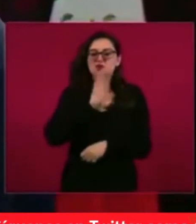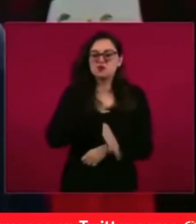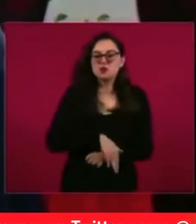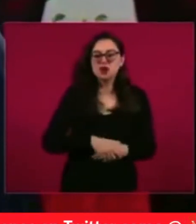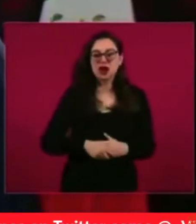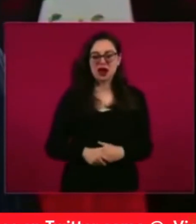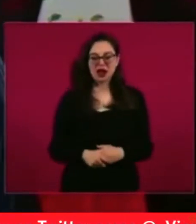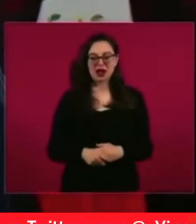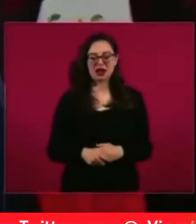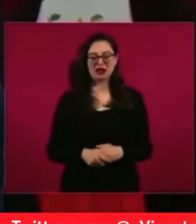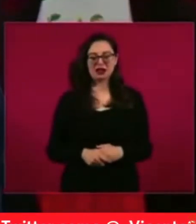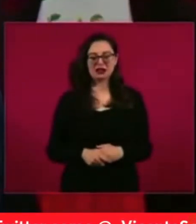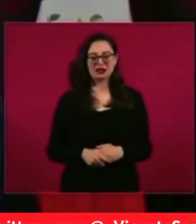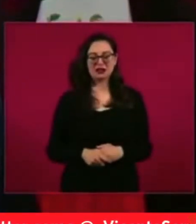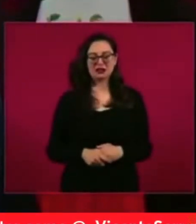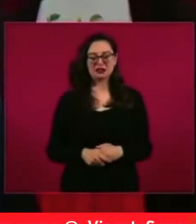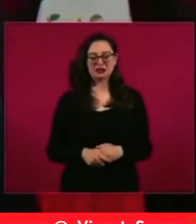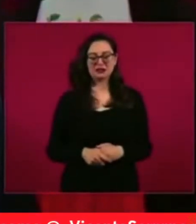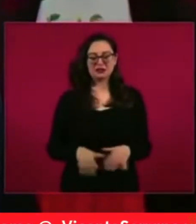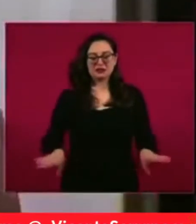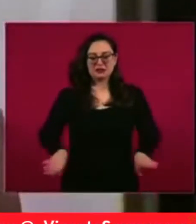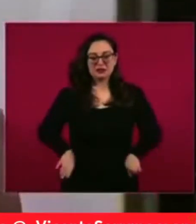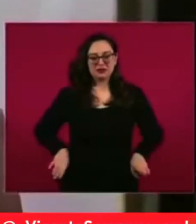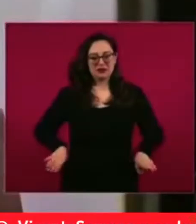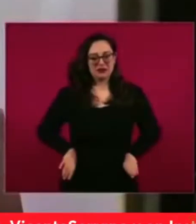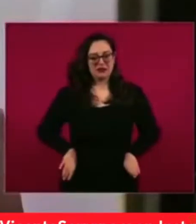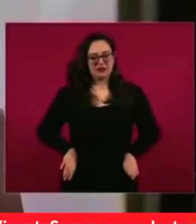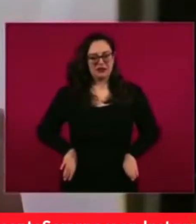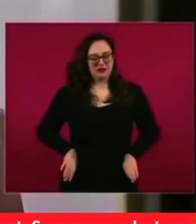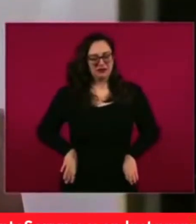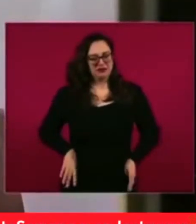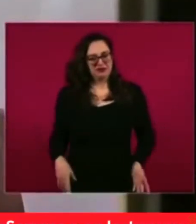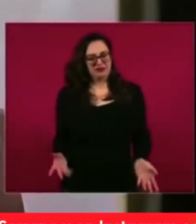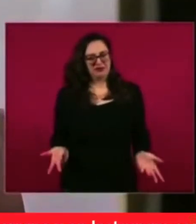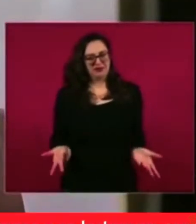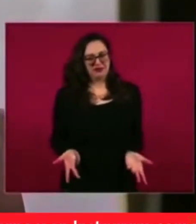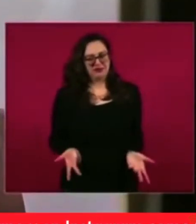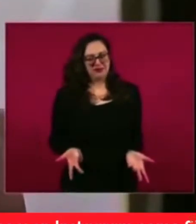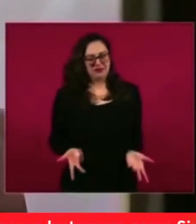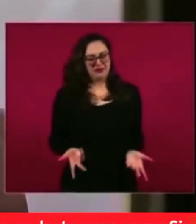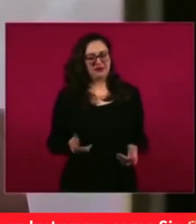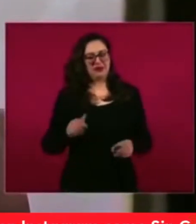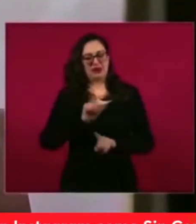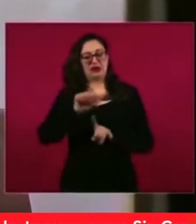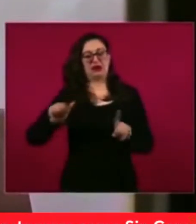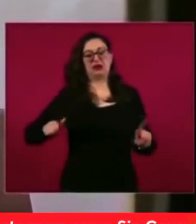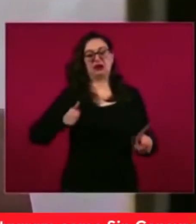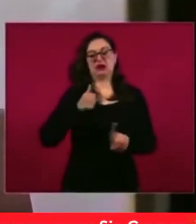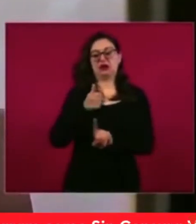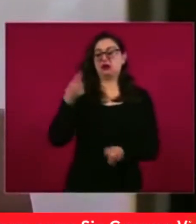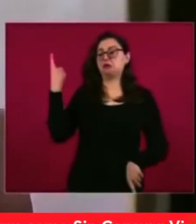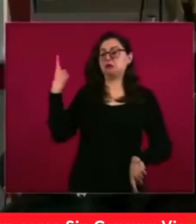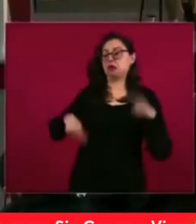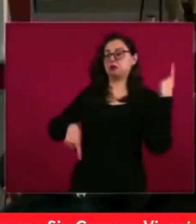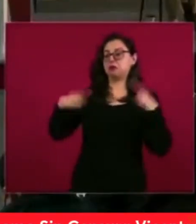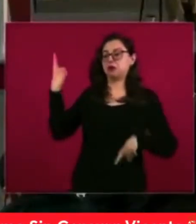que actúa, ¿sí?, por consigna, que